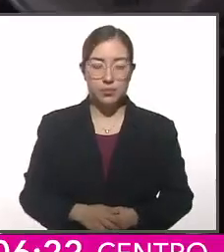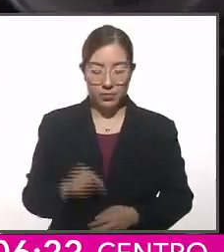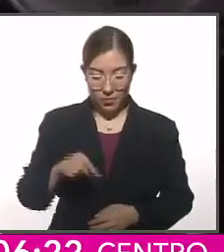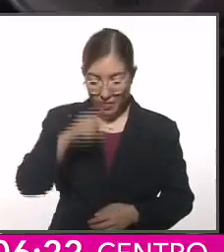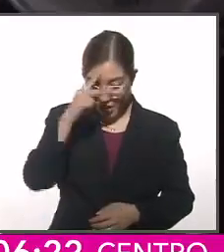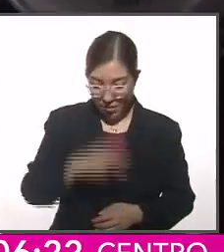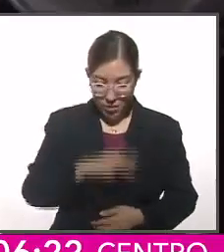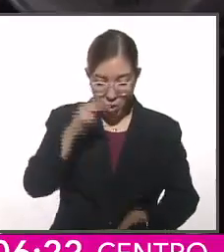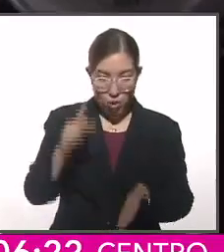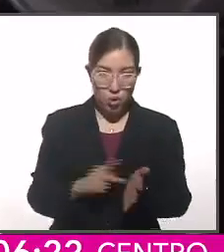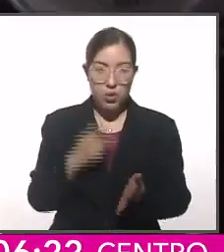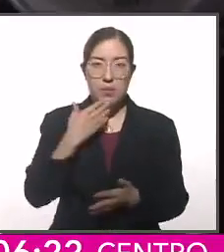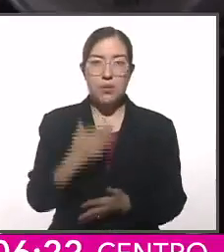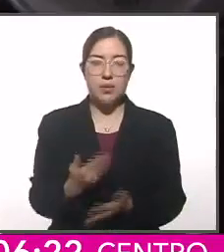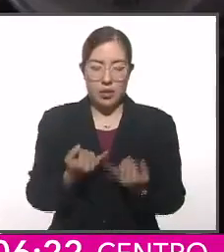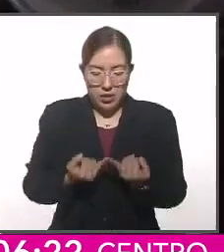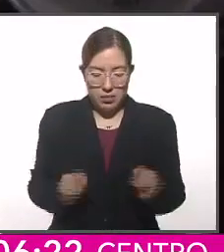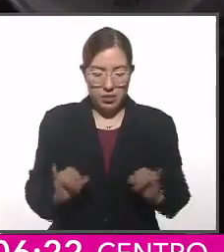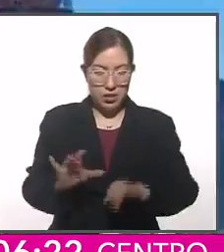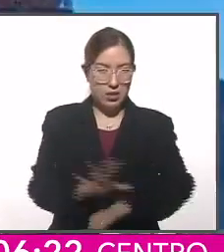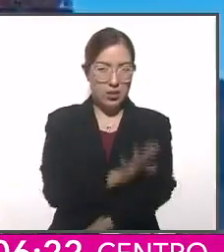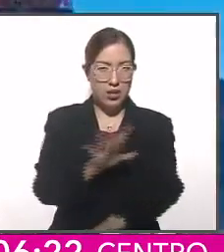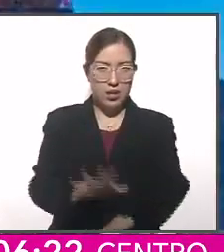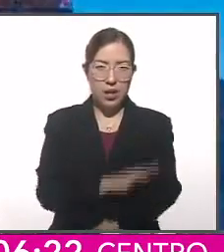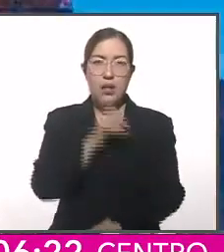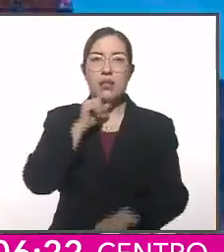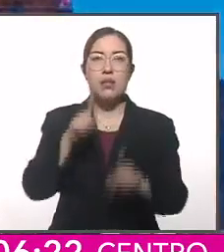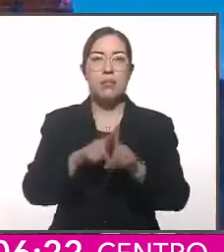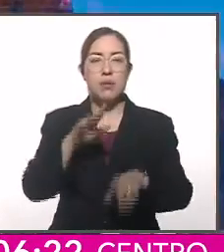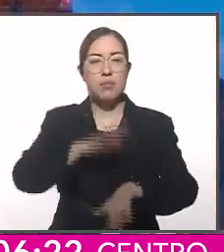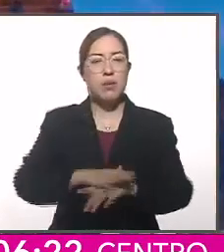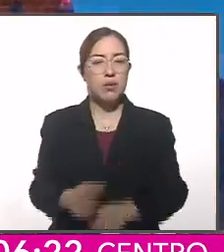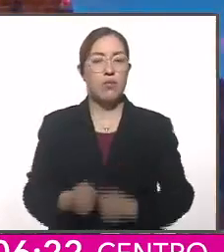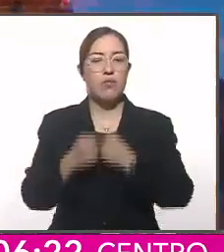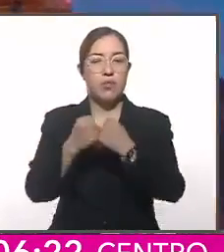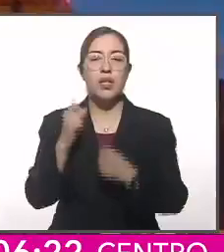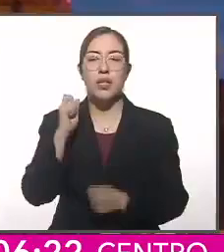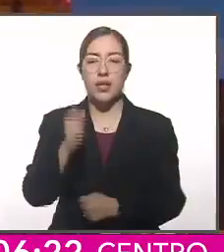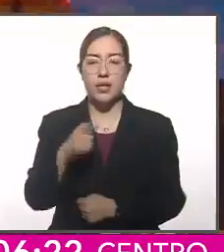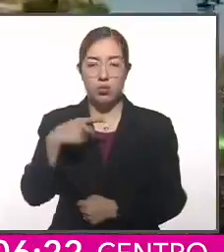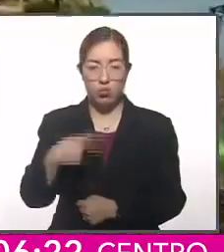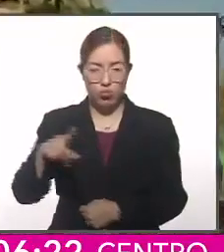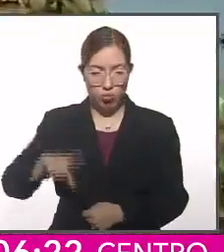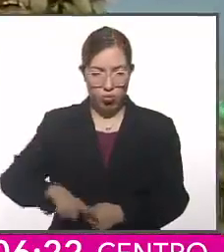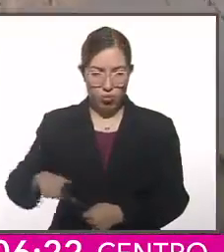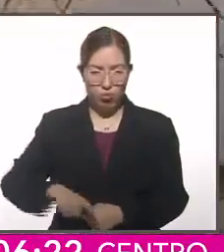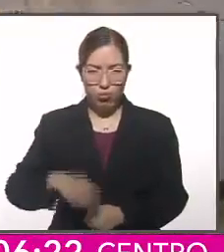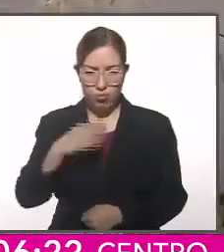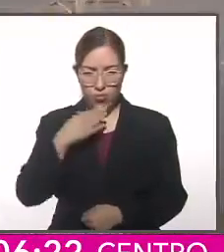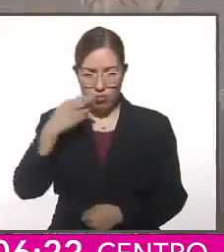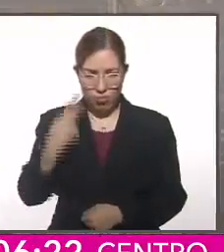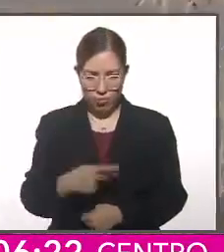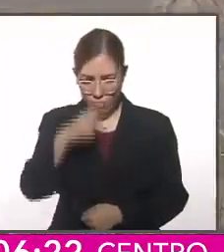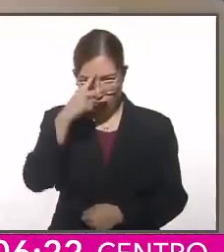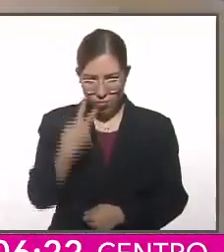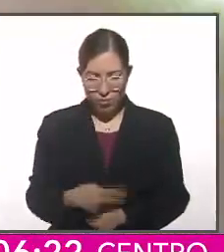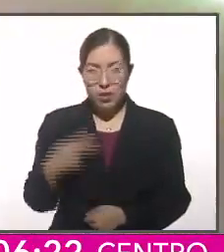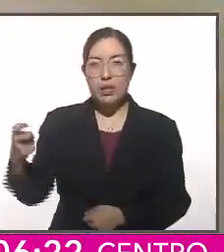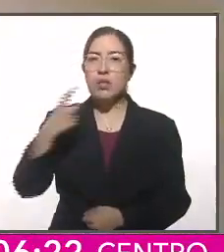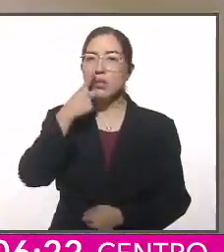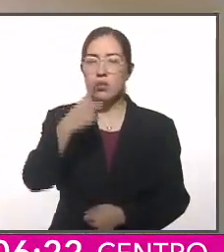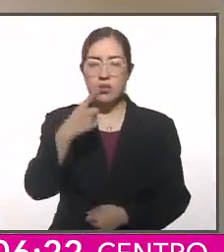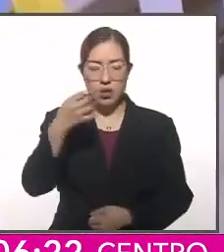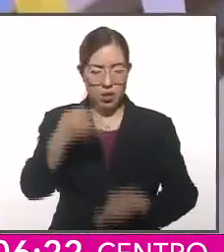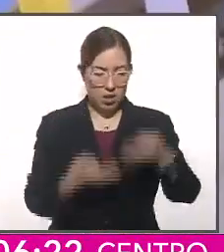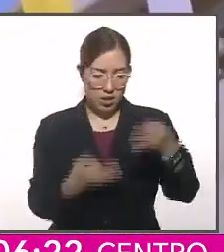México recuperará su soberanía energética y fortalecerá la rectoría del Estado en esta materia, afirmaron los legisladores